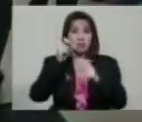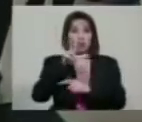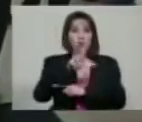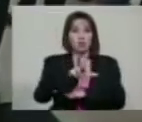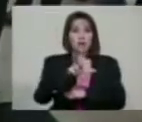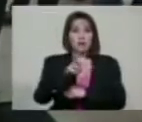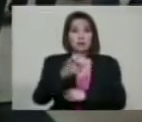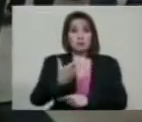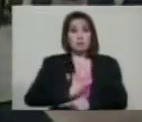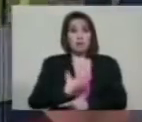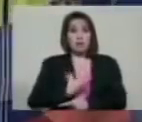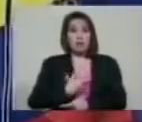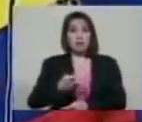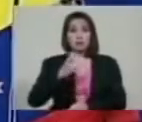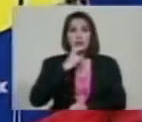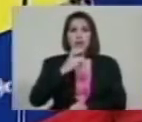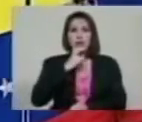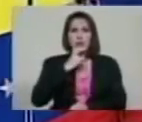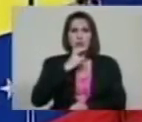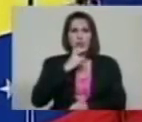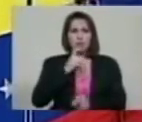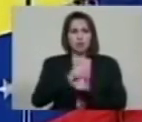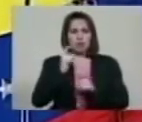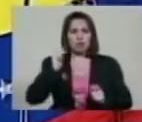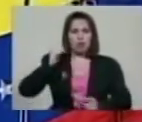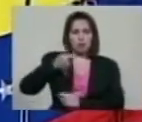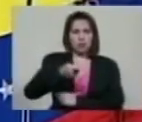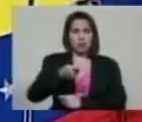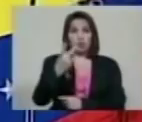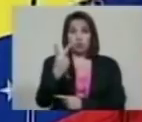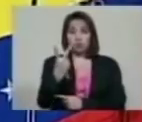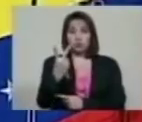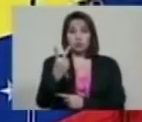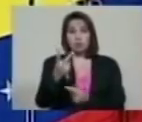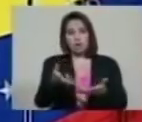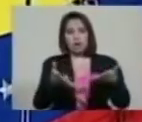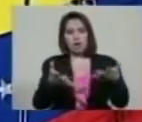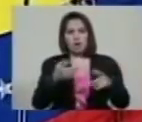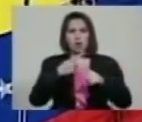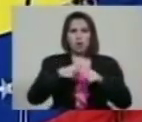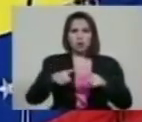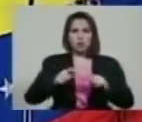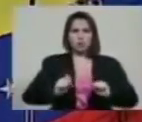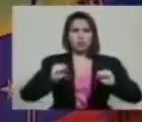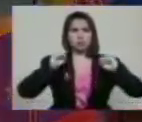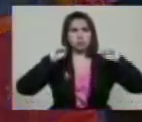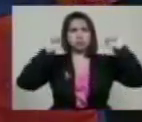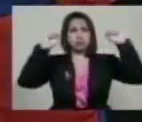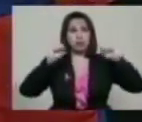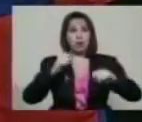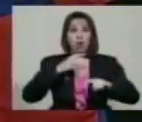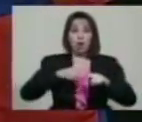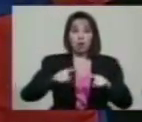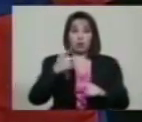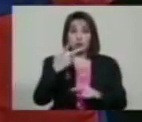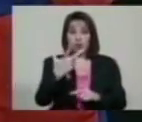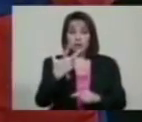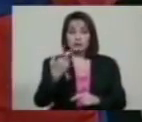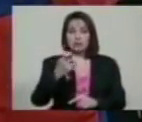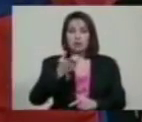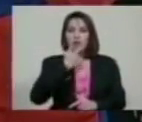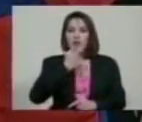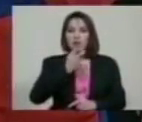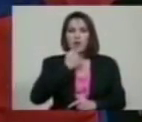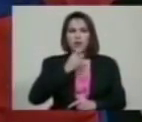de oro en la disciplina del judo, 2 y también en la de la halterofilia. Estas 13 preseas doradas que ubicaron a